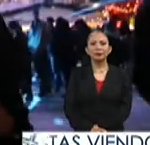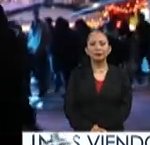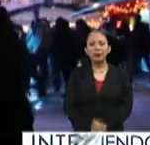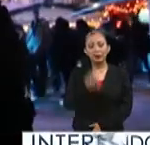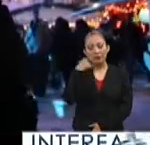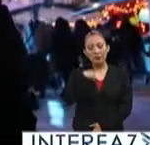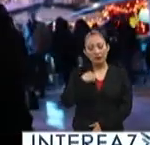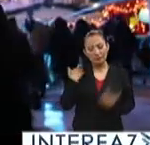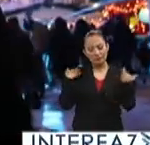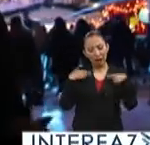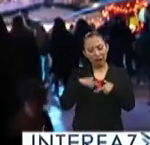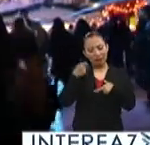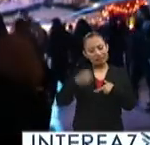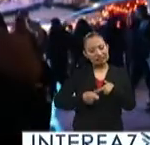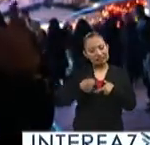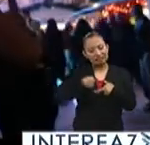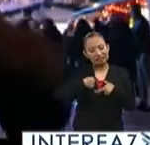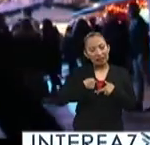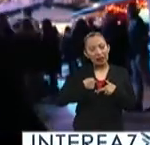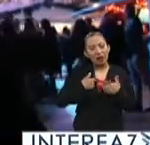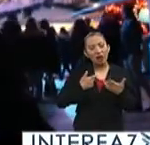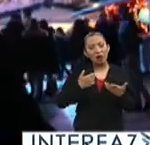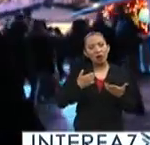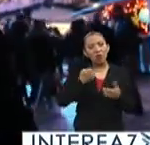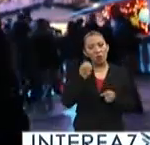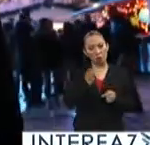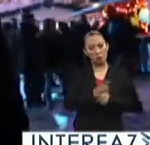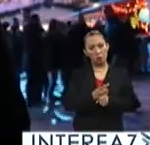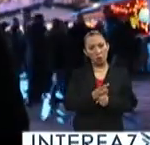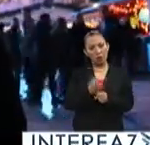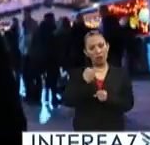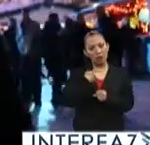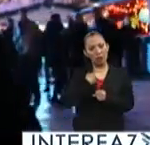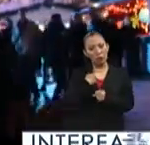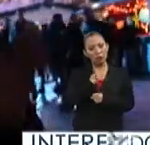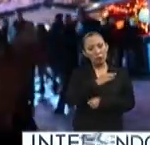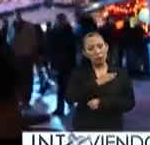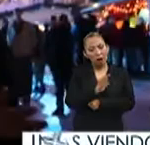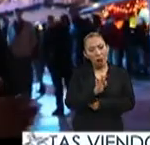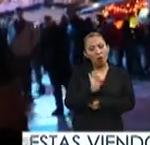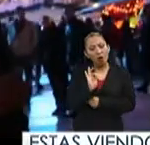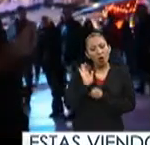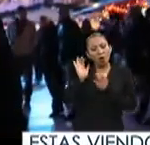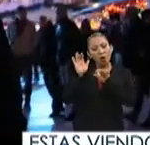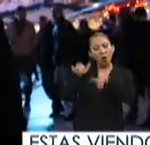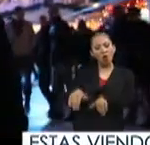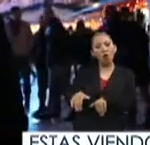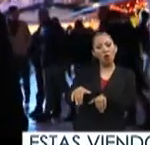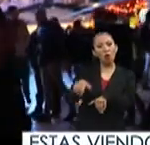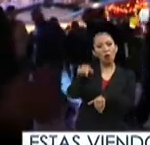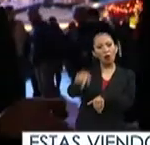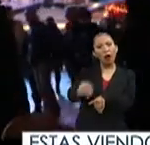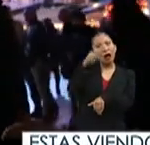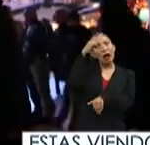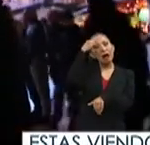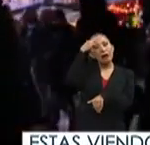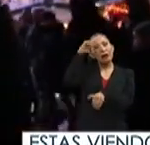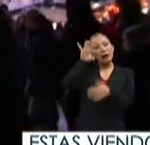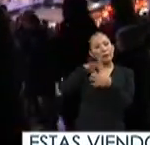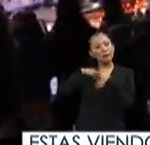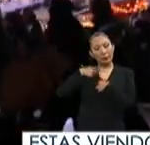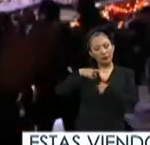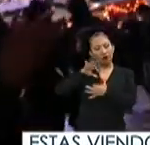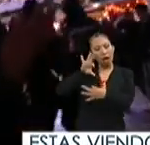Para mí ser docente significa tener la oportunidad de poder ingresar al pensamiento de una